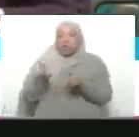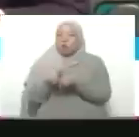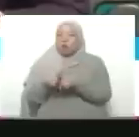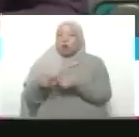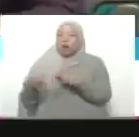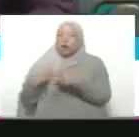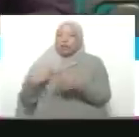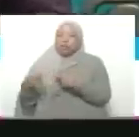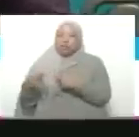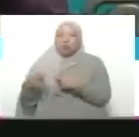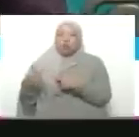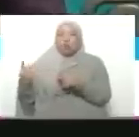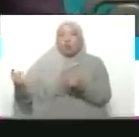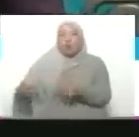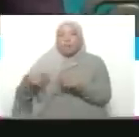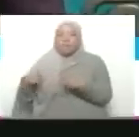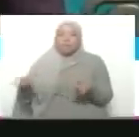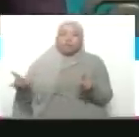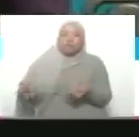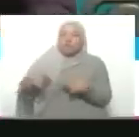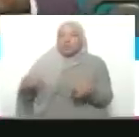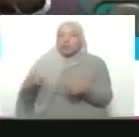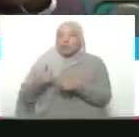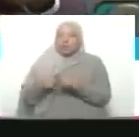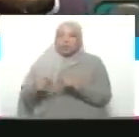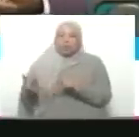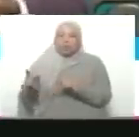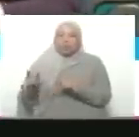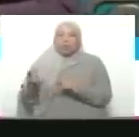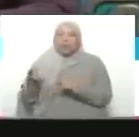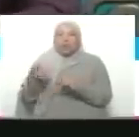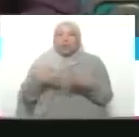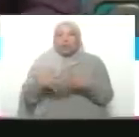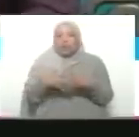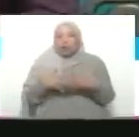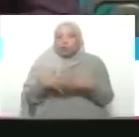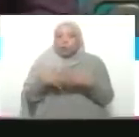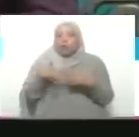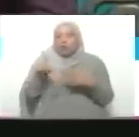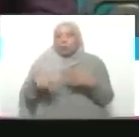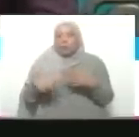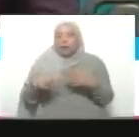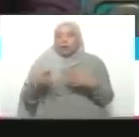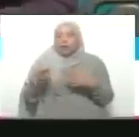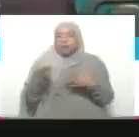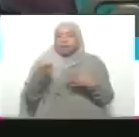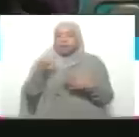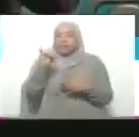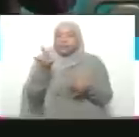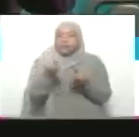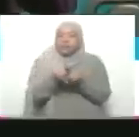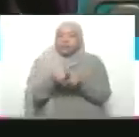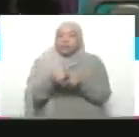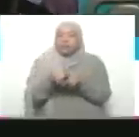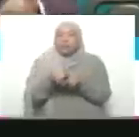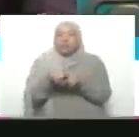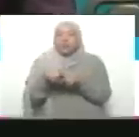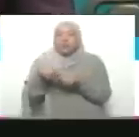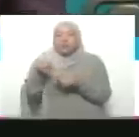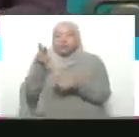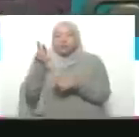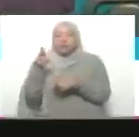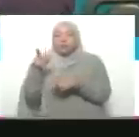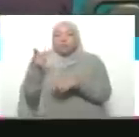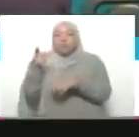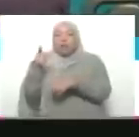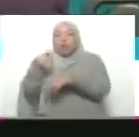Ah todos los ritmos originales de Cuba y del Caribe la bomba puertorriqueña etcétera